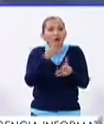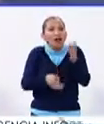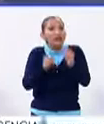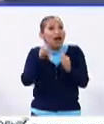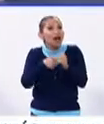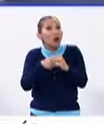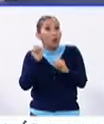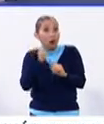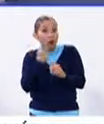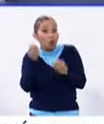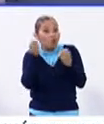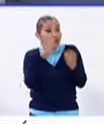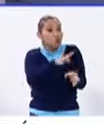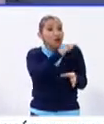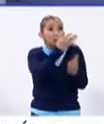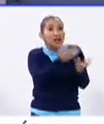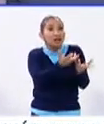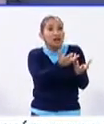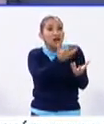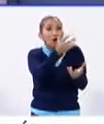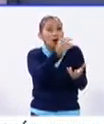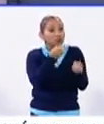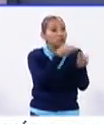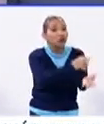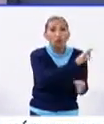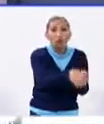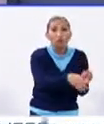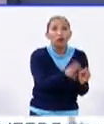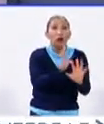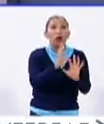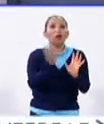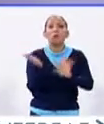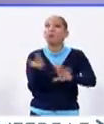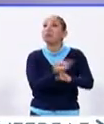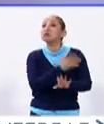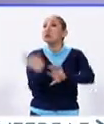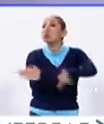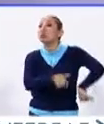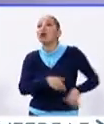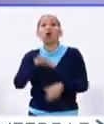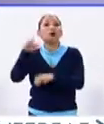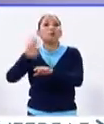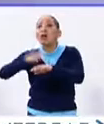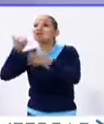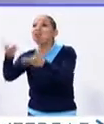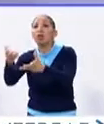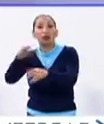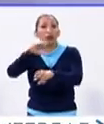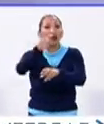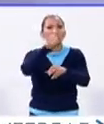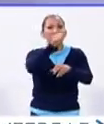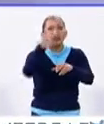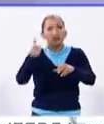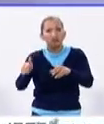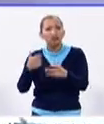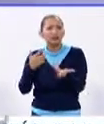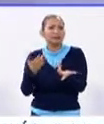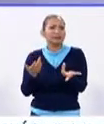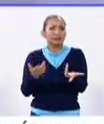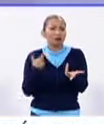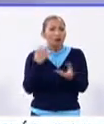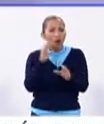porque en el momento en el que el deseo se completa ya deja de ser deseo. Siempre debemos de tener ese deseo inalcanzable para estarnos,